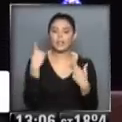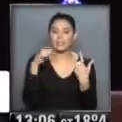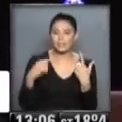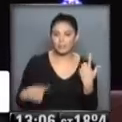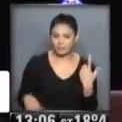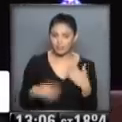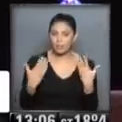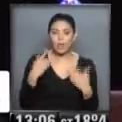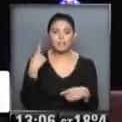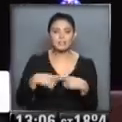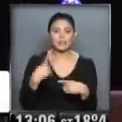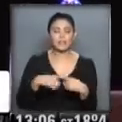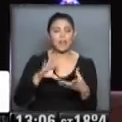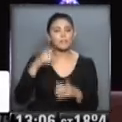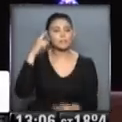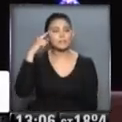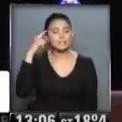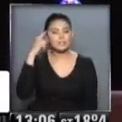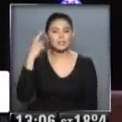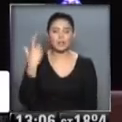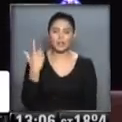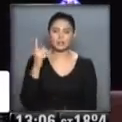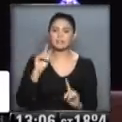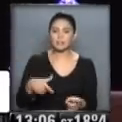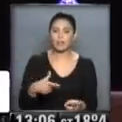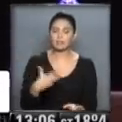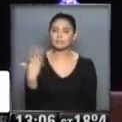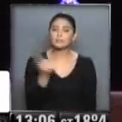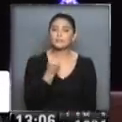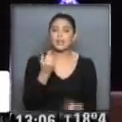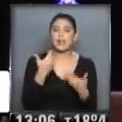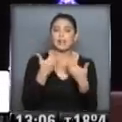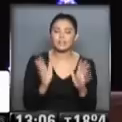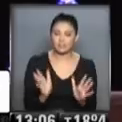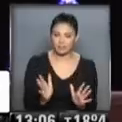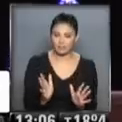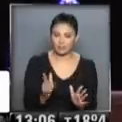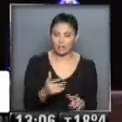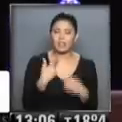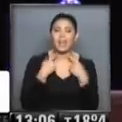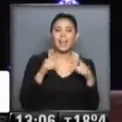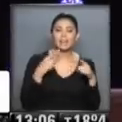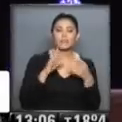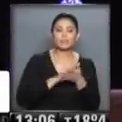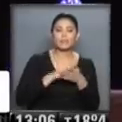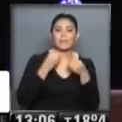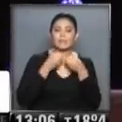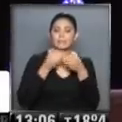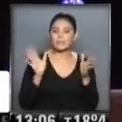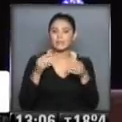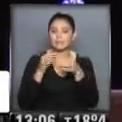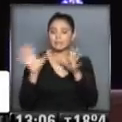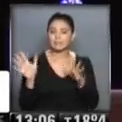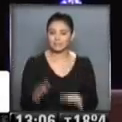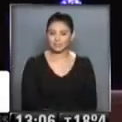de celebrar, ¿no? Desde el pensamiento, desde la revalidación de la libertad en cada una de las canciones. Silvio Rodríguez, como